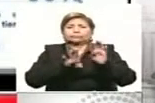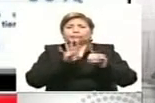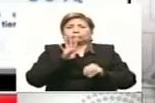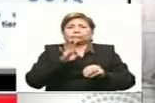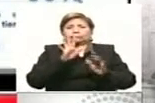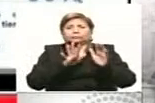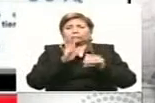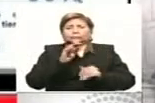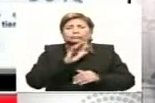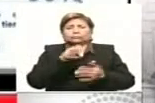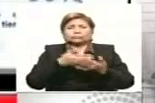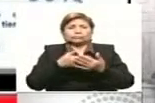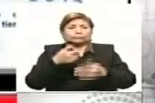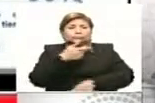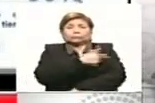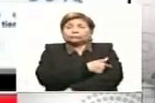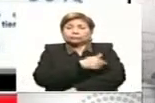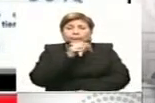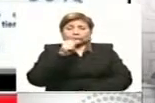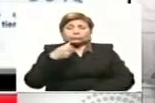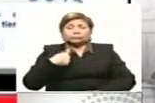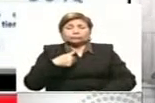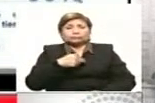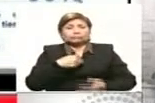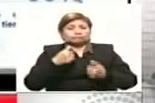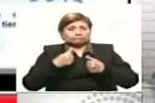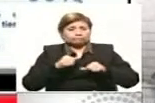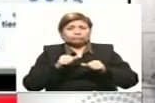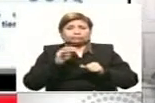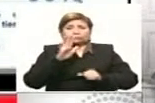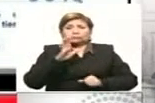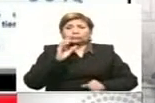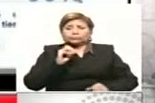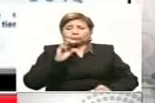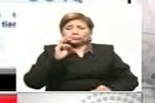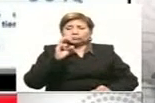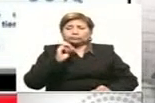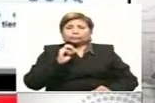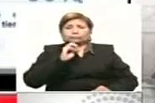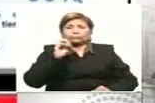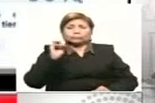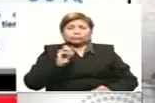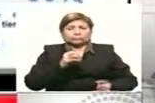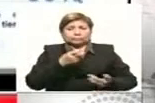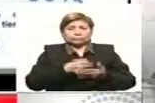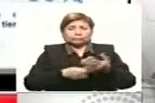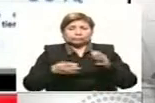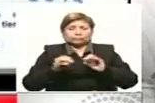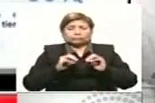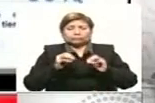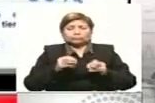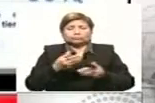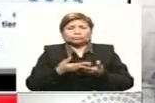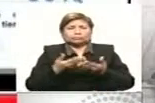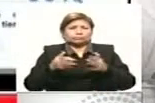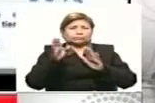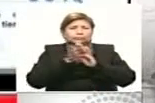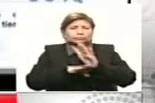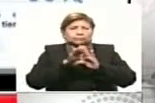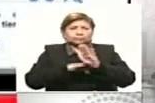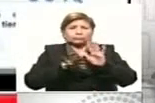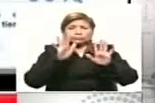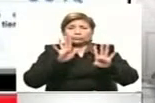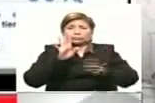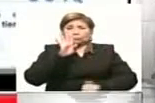vacuna completa. Si nosotros mantenemos 50, 60%, el riesgo sobre los menores de 14 meses